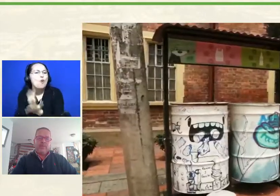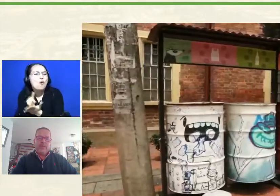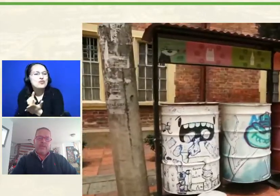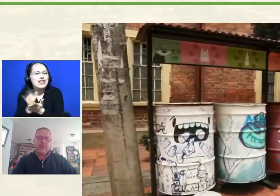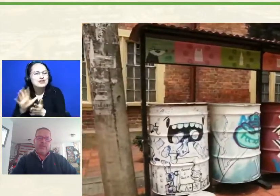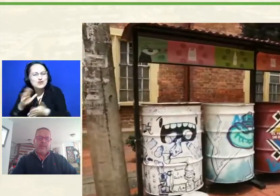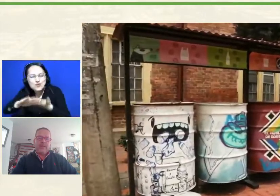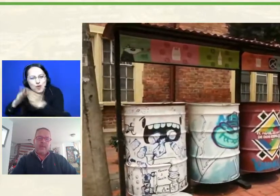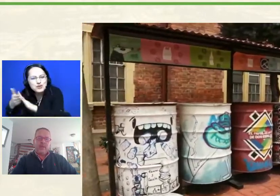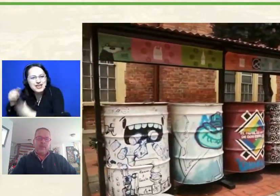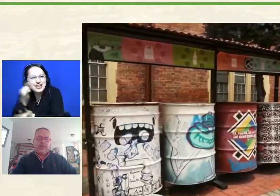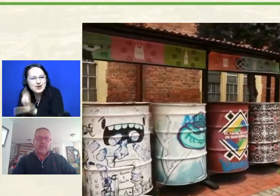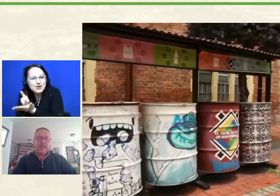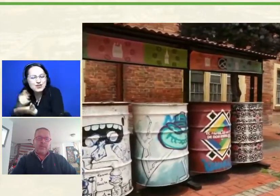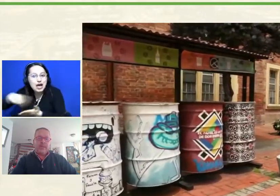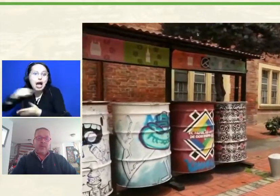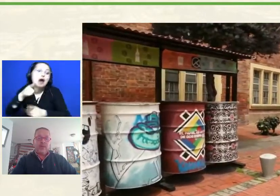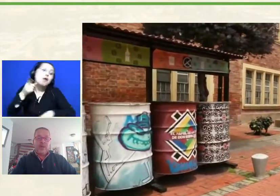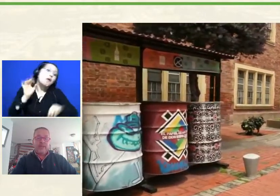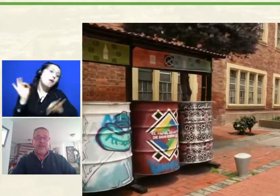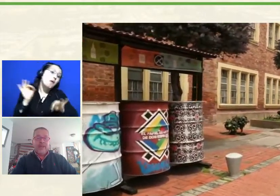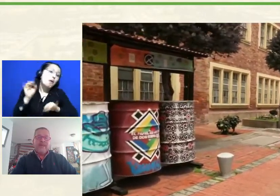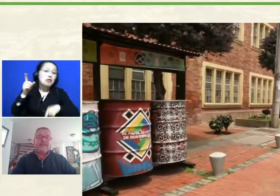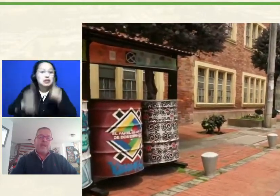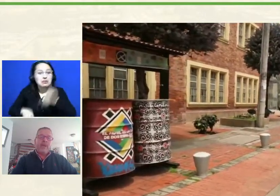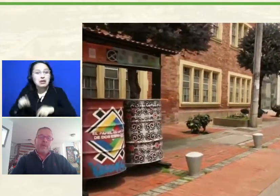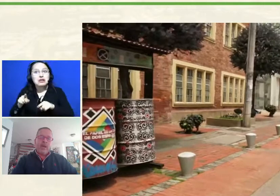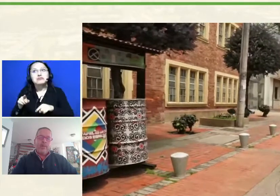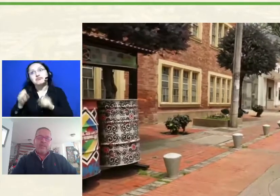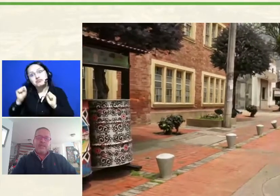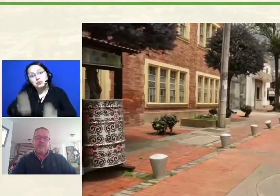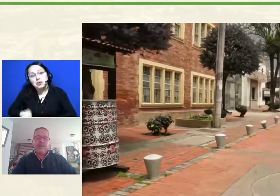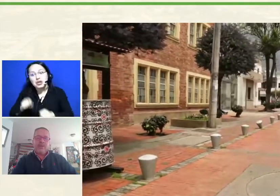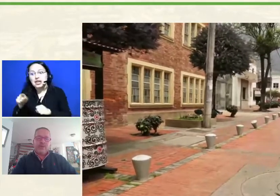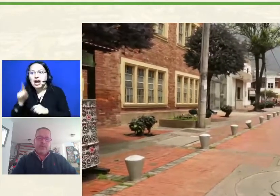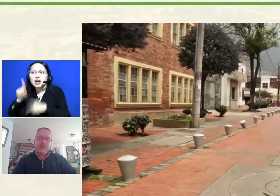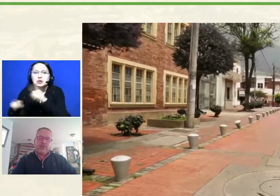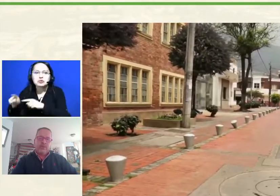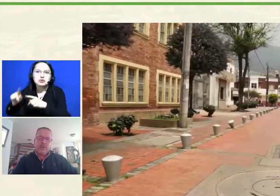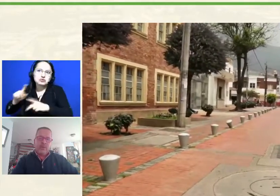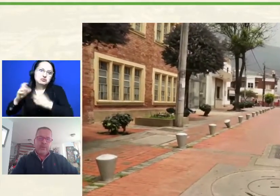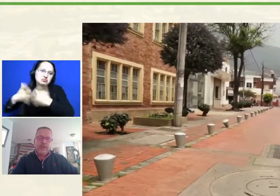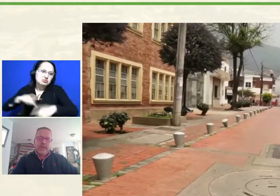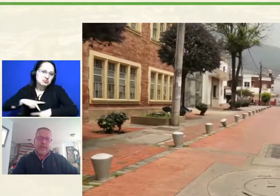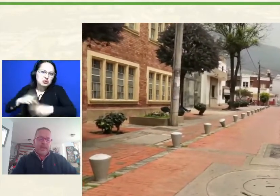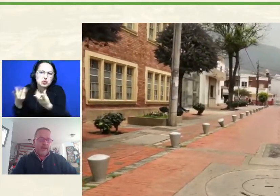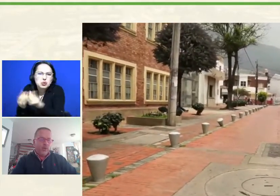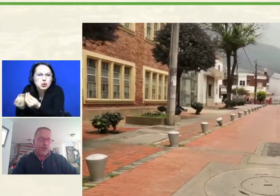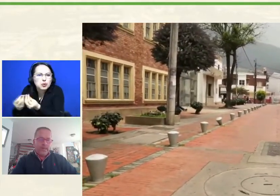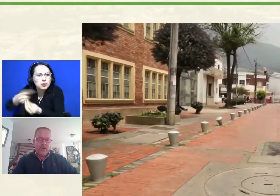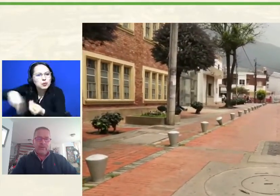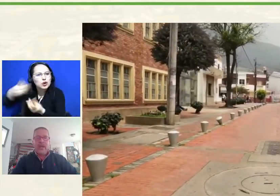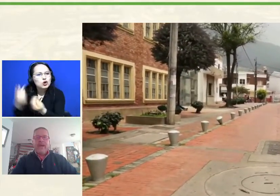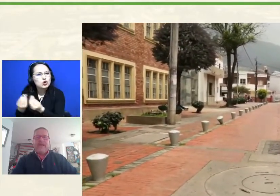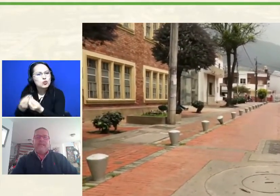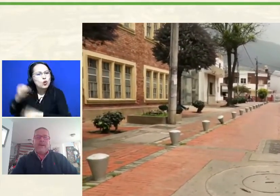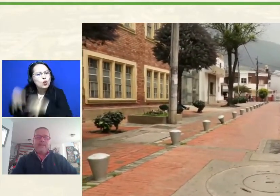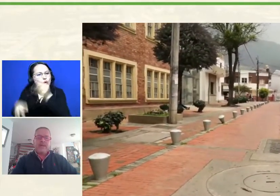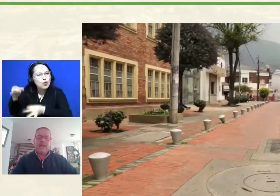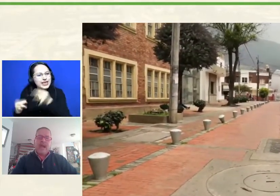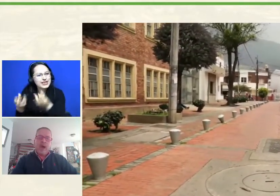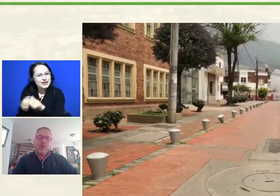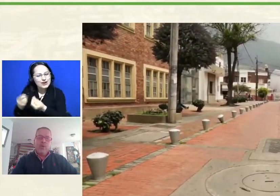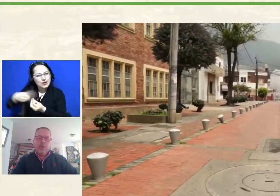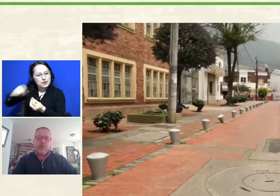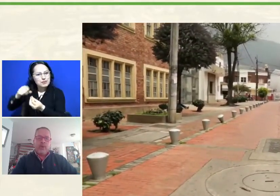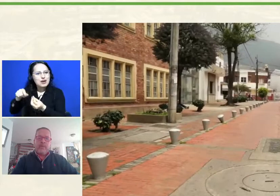algunas postulaciones que están a nombres de personas naturales, siempre y cuando estas personas o estos grupos jurídicos